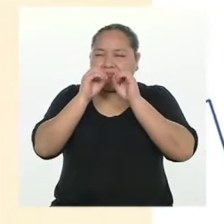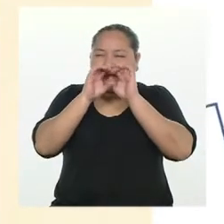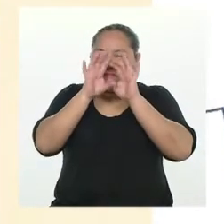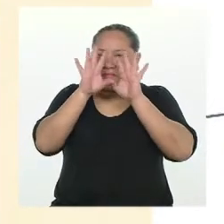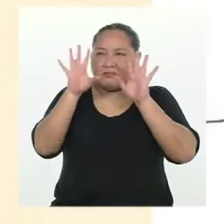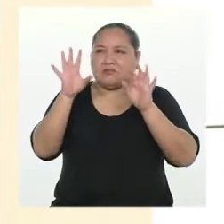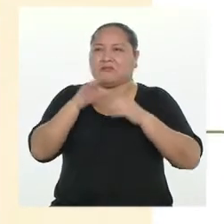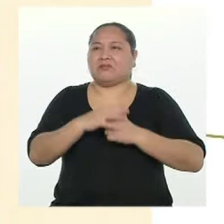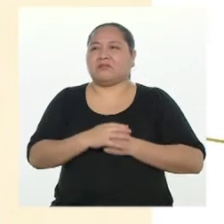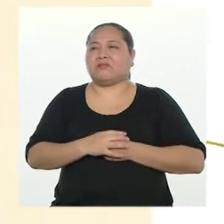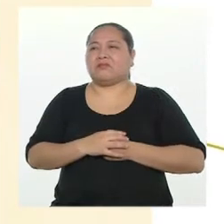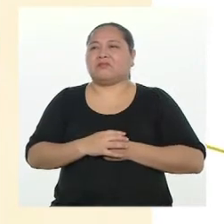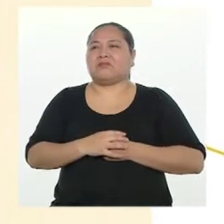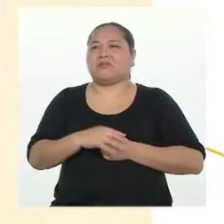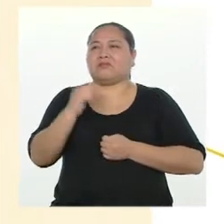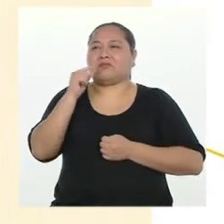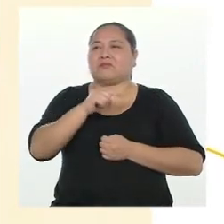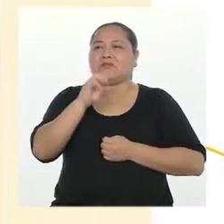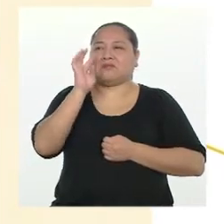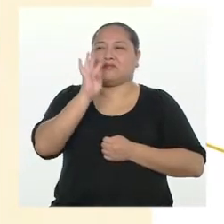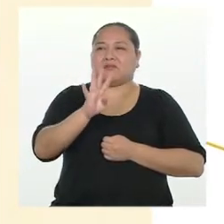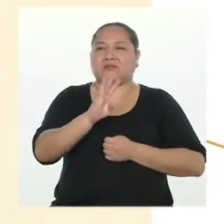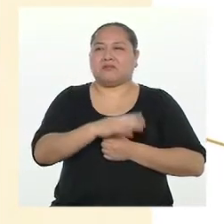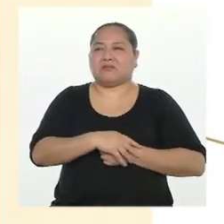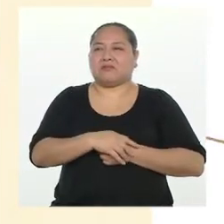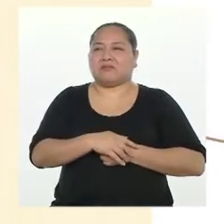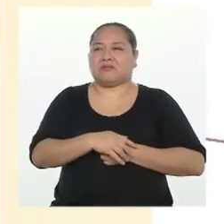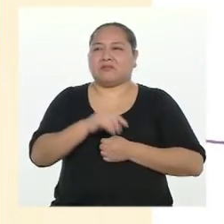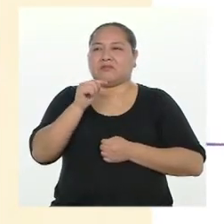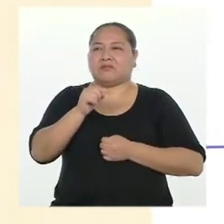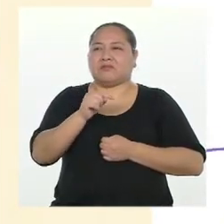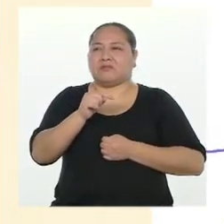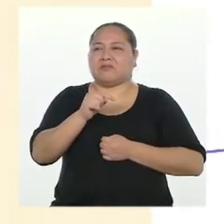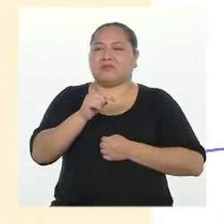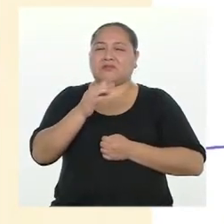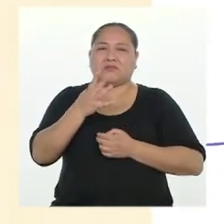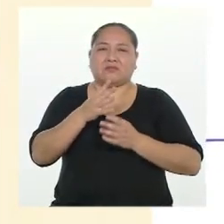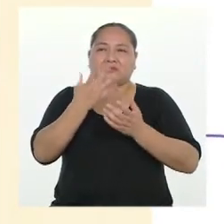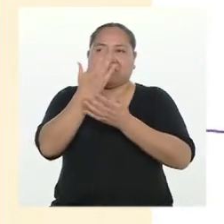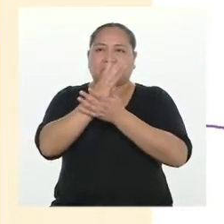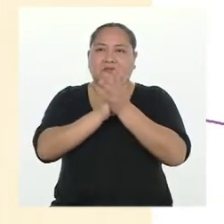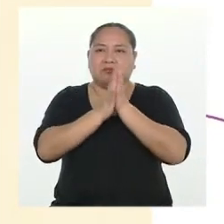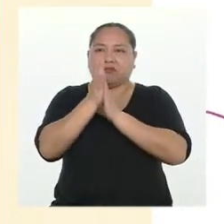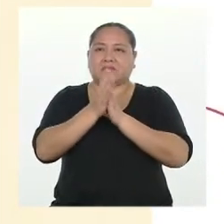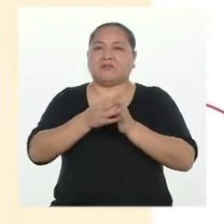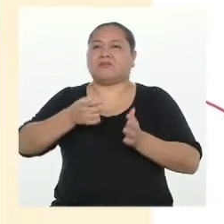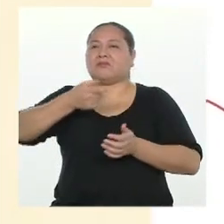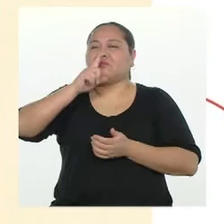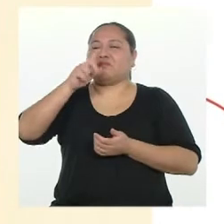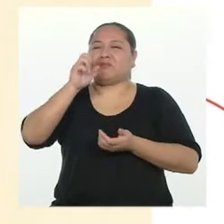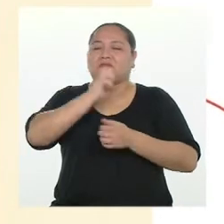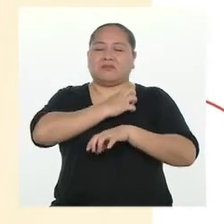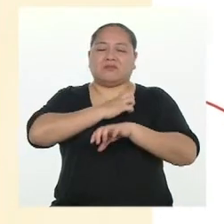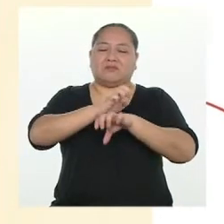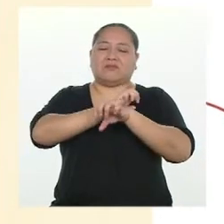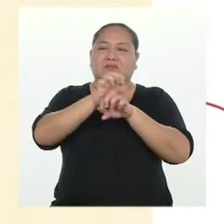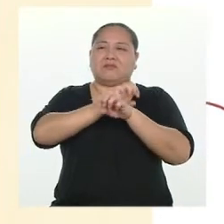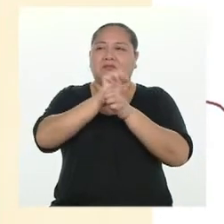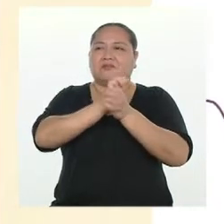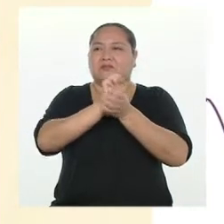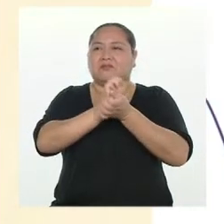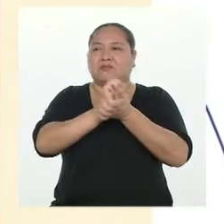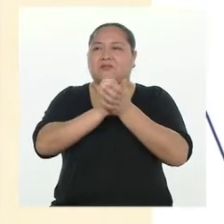claro. Frasco 4, medio de cultivo con las manos lavadas con agua y